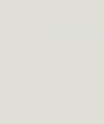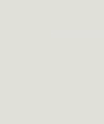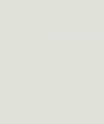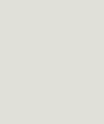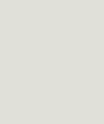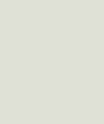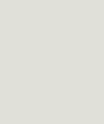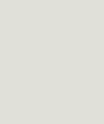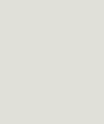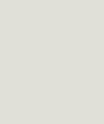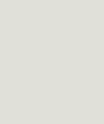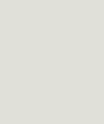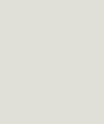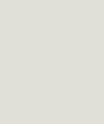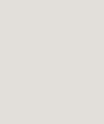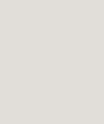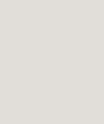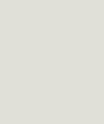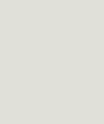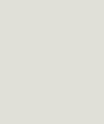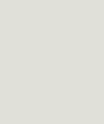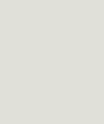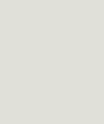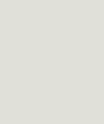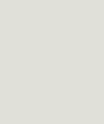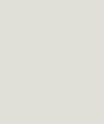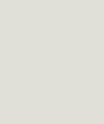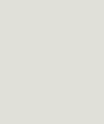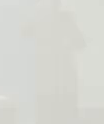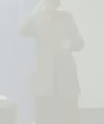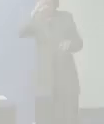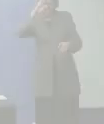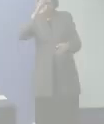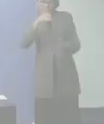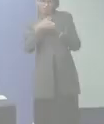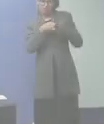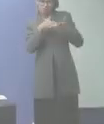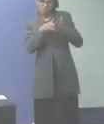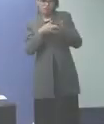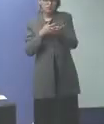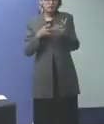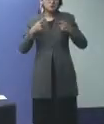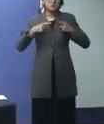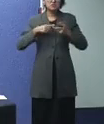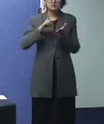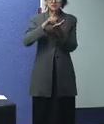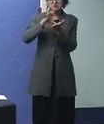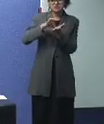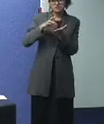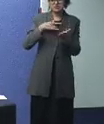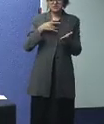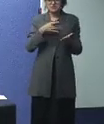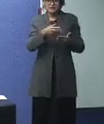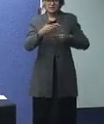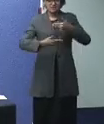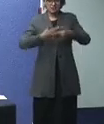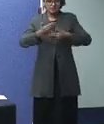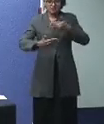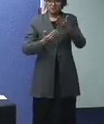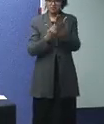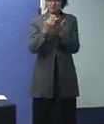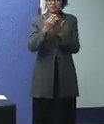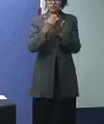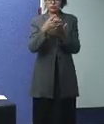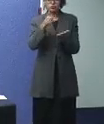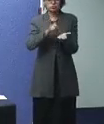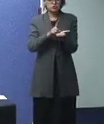digamos, que perpetúan prejuicios que siguen representando barreras para las personas con discapacidades en la vida, en el ejercicio